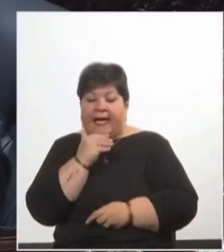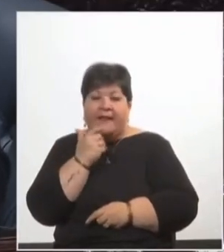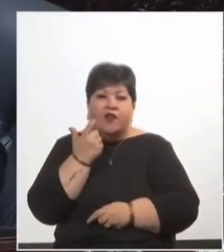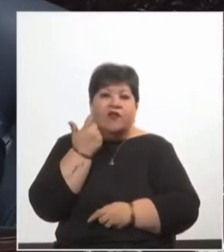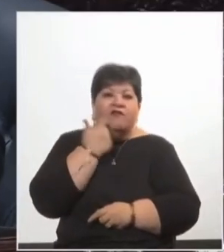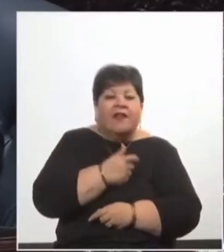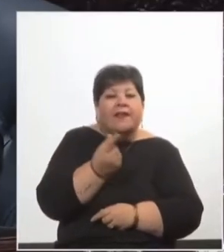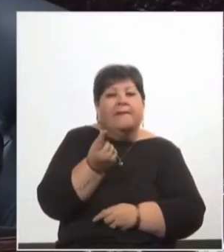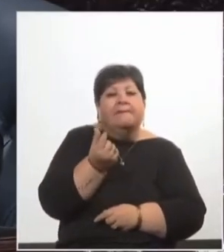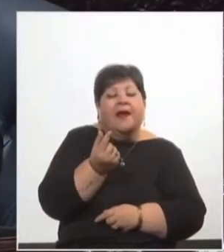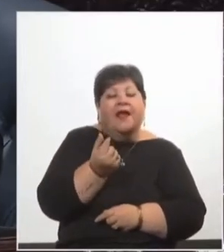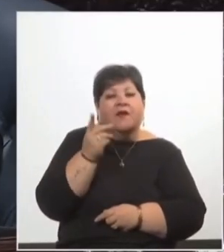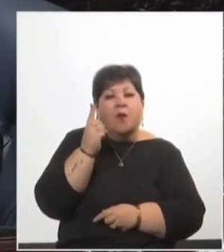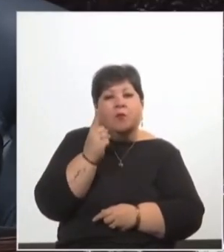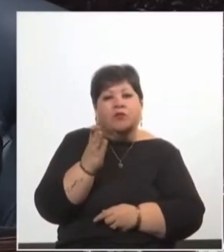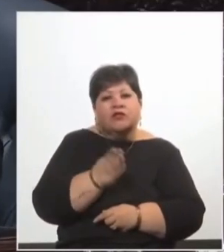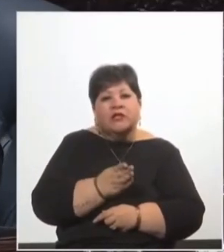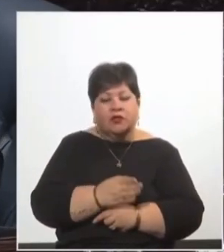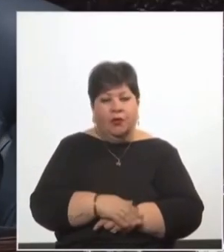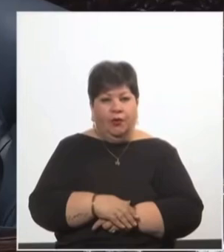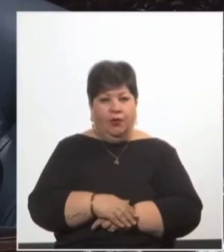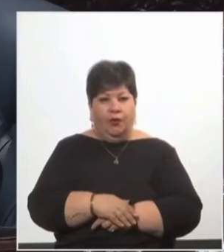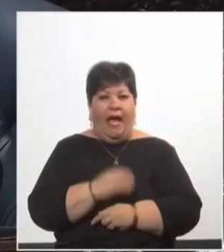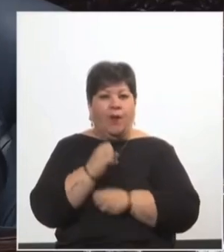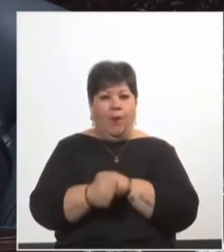casi 1 punto del producto?